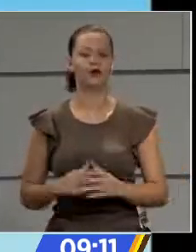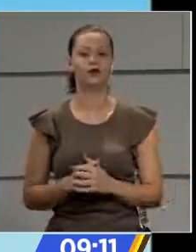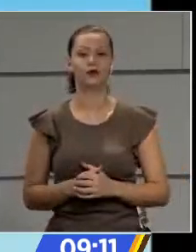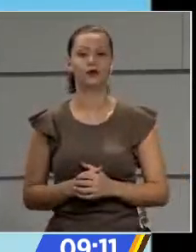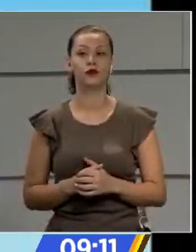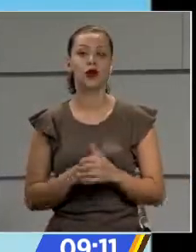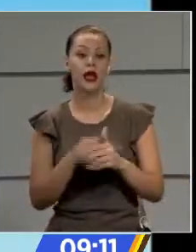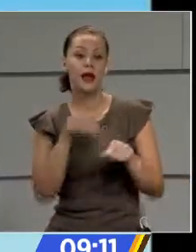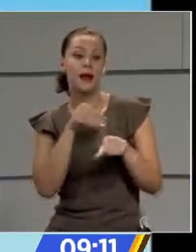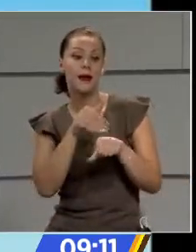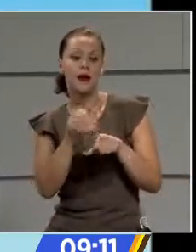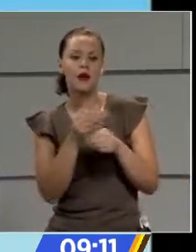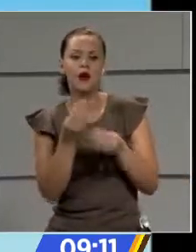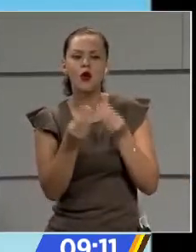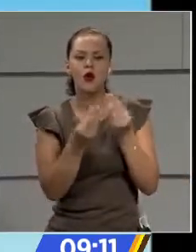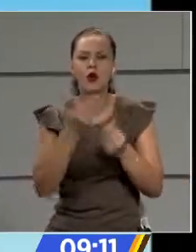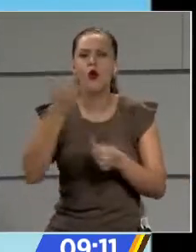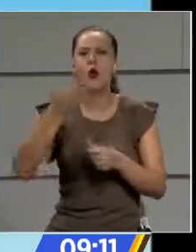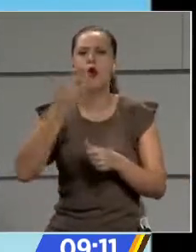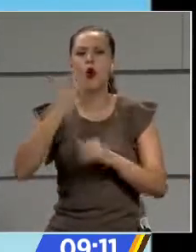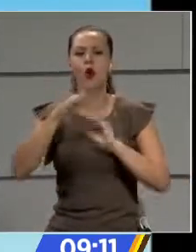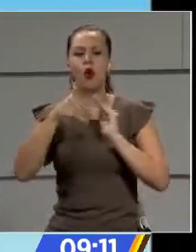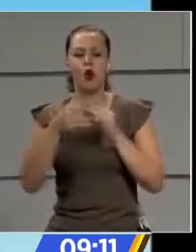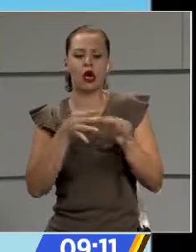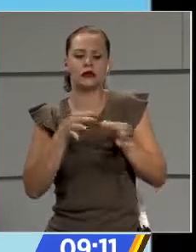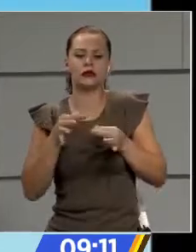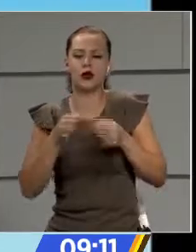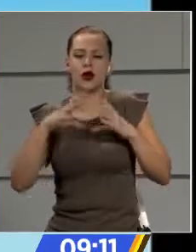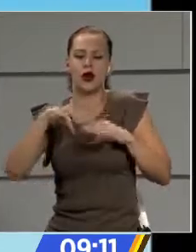Envío nutrientes y oxígenos a todas las células del cuerpo.